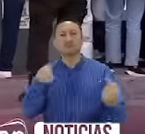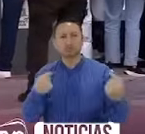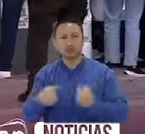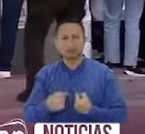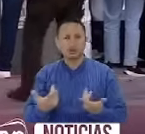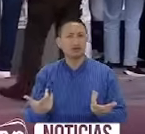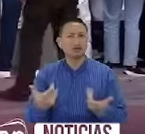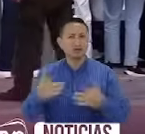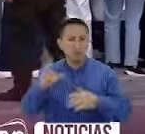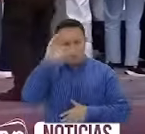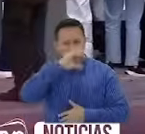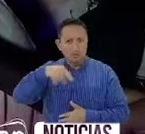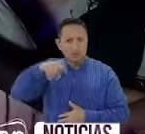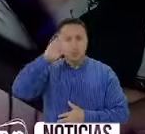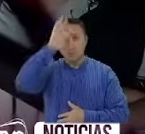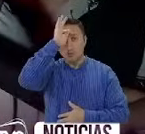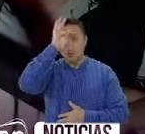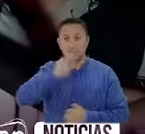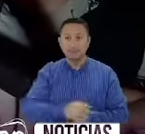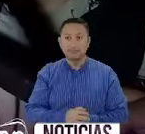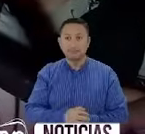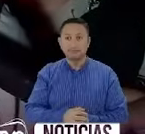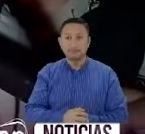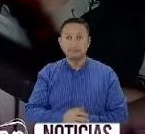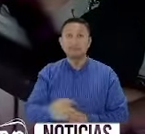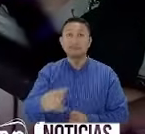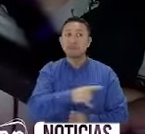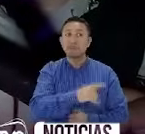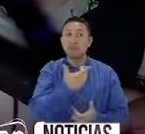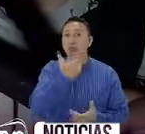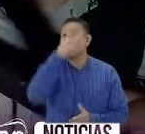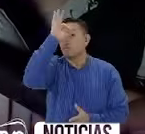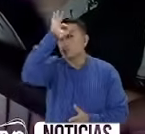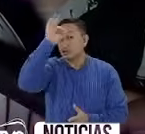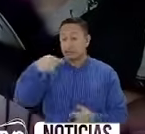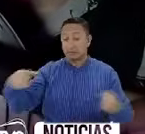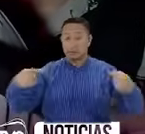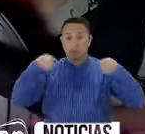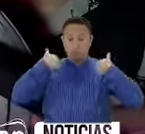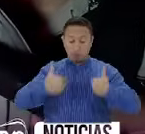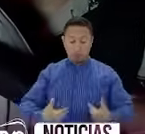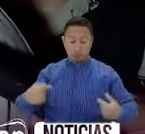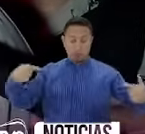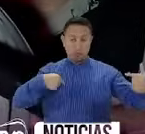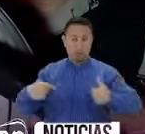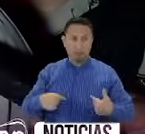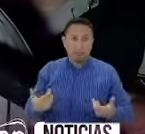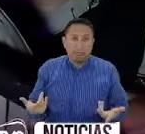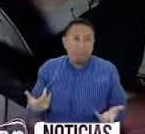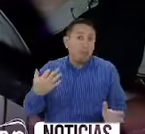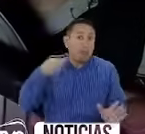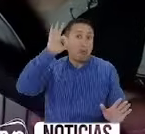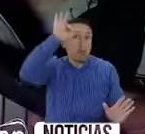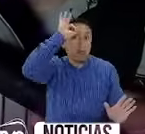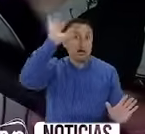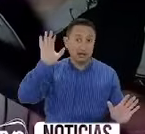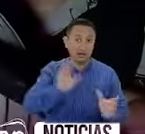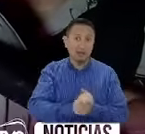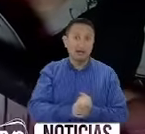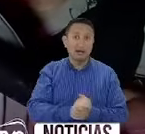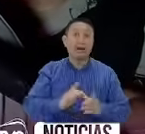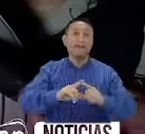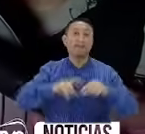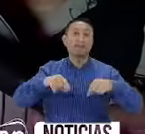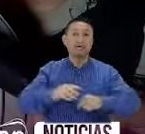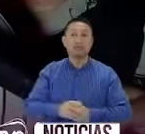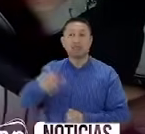doble crimen. Fiscal, no sé si estaba con chaleco antibalas, no desconozco si estaba ese momento con chaleco antibalas, pero son armamento que de